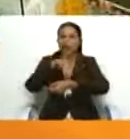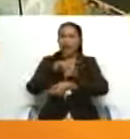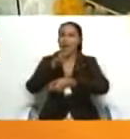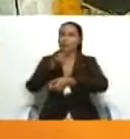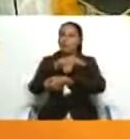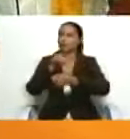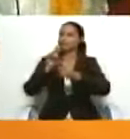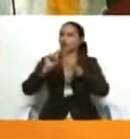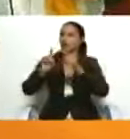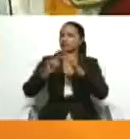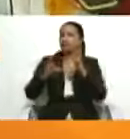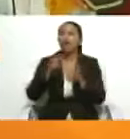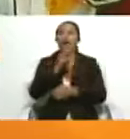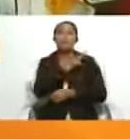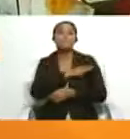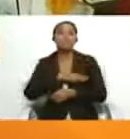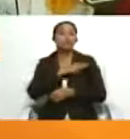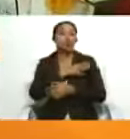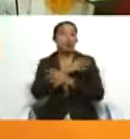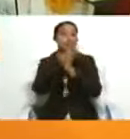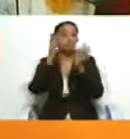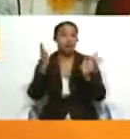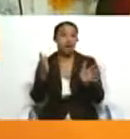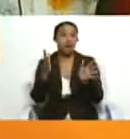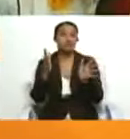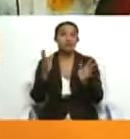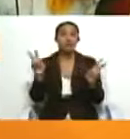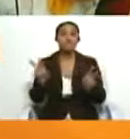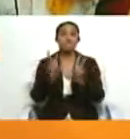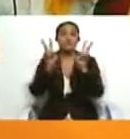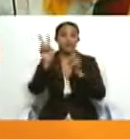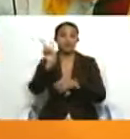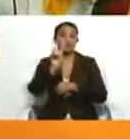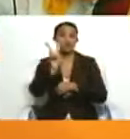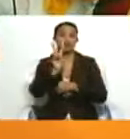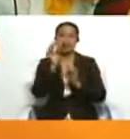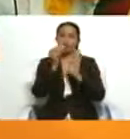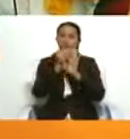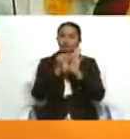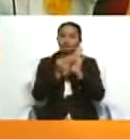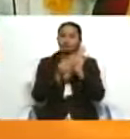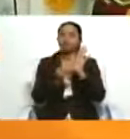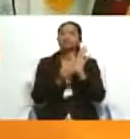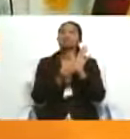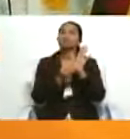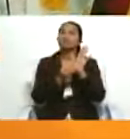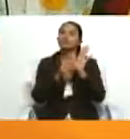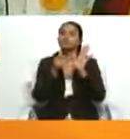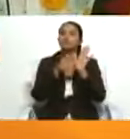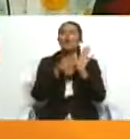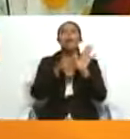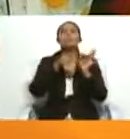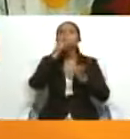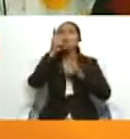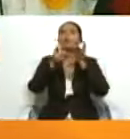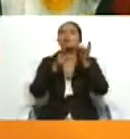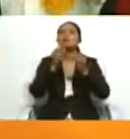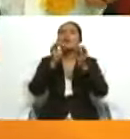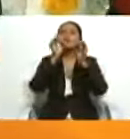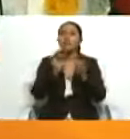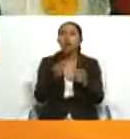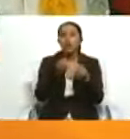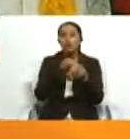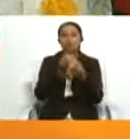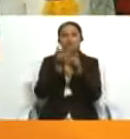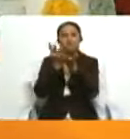mi patria querida. Una política impulsada por el Ejecutivo Nacional que da garantía a la creación y a los artistas que día a